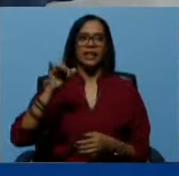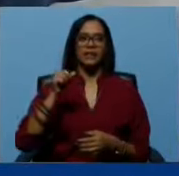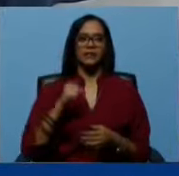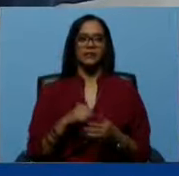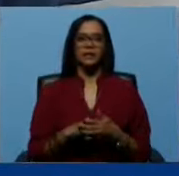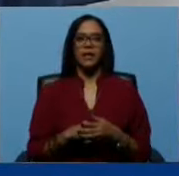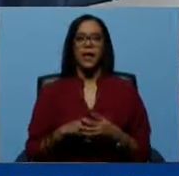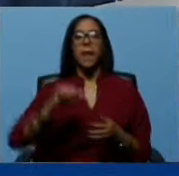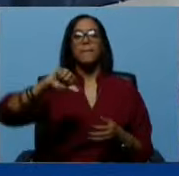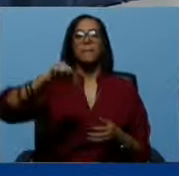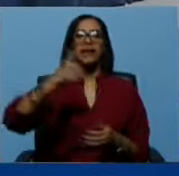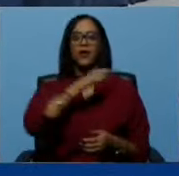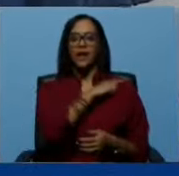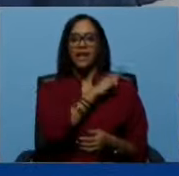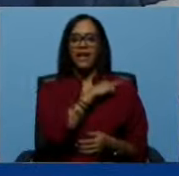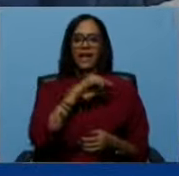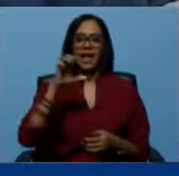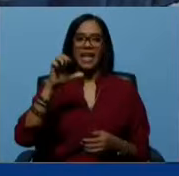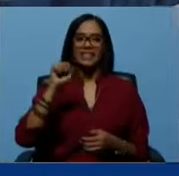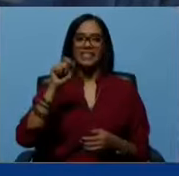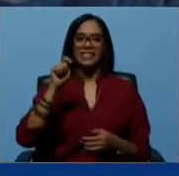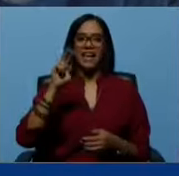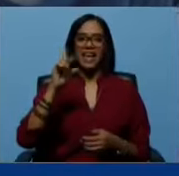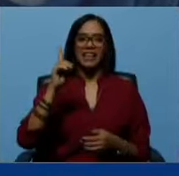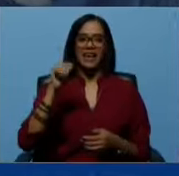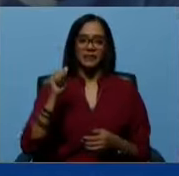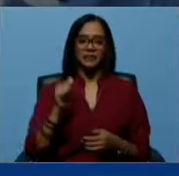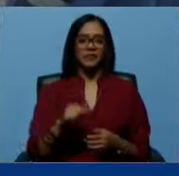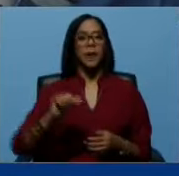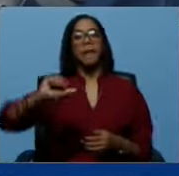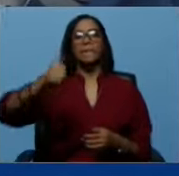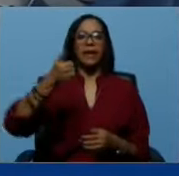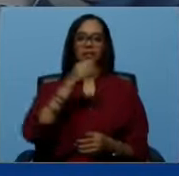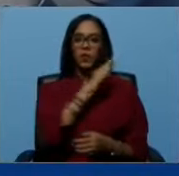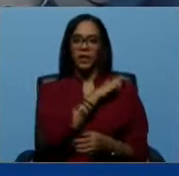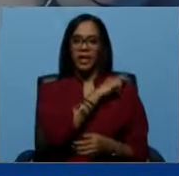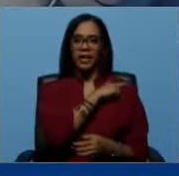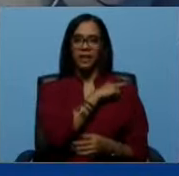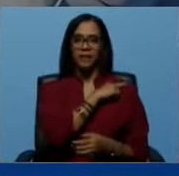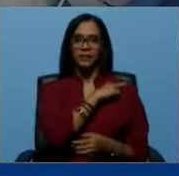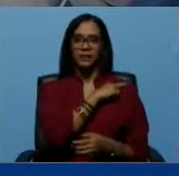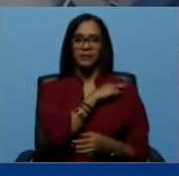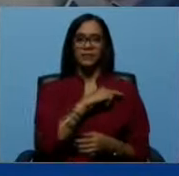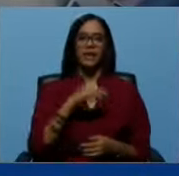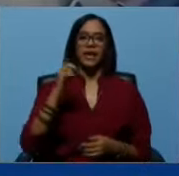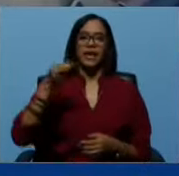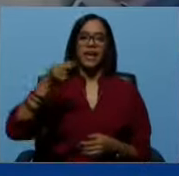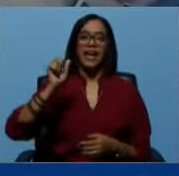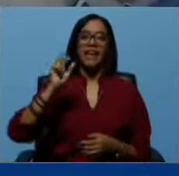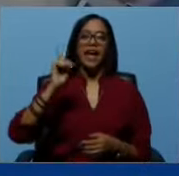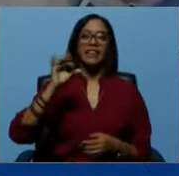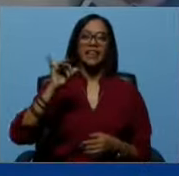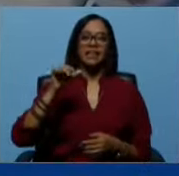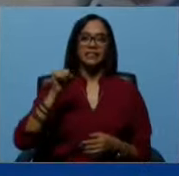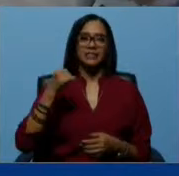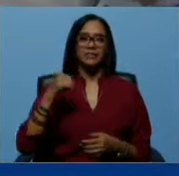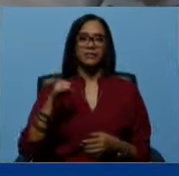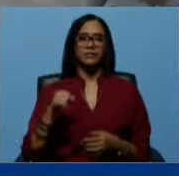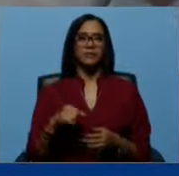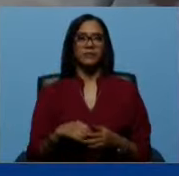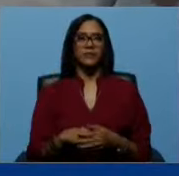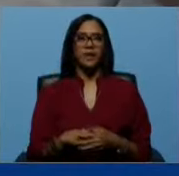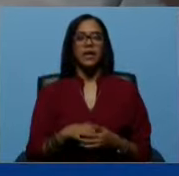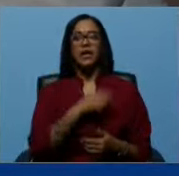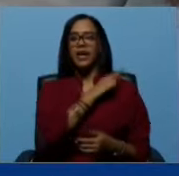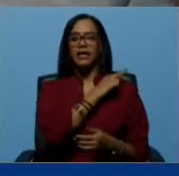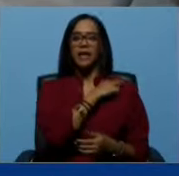Mayor General Estrada Paredes, Mayor General Hernández Lares y